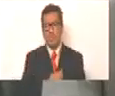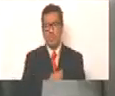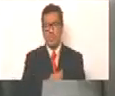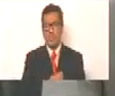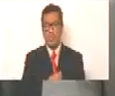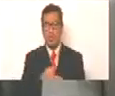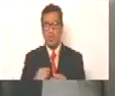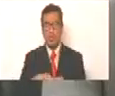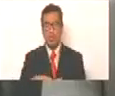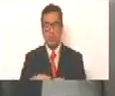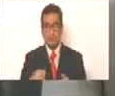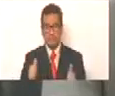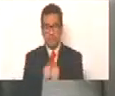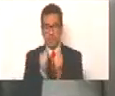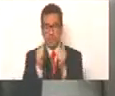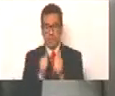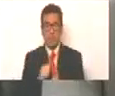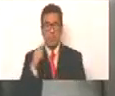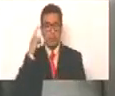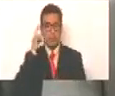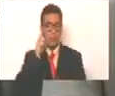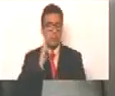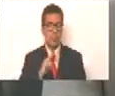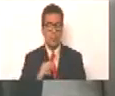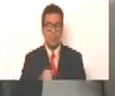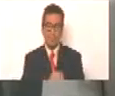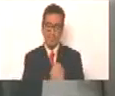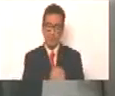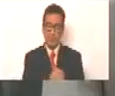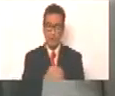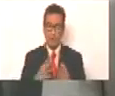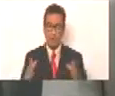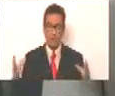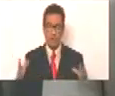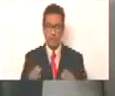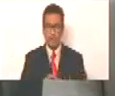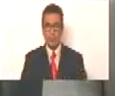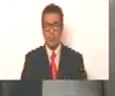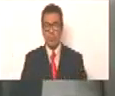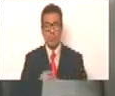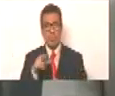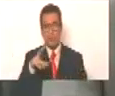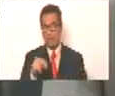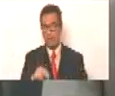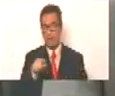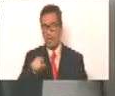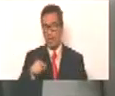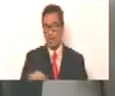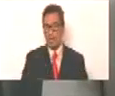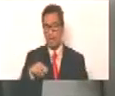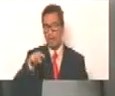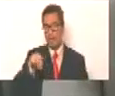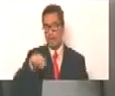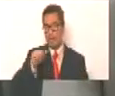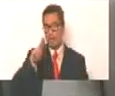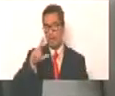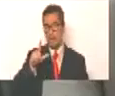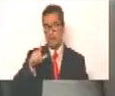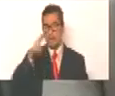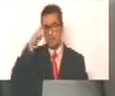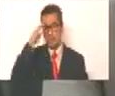sí, que se amaron profundamente y apasionadamente, pero que ella era la coronela del sol.